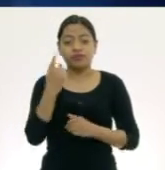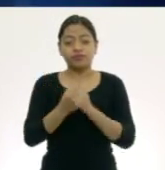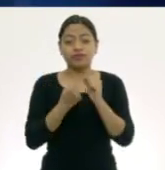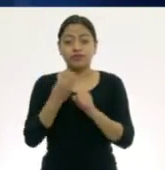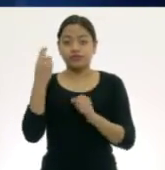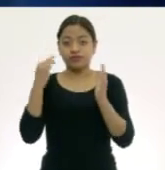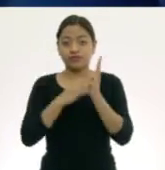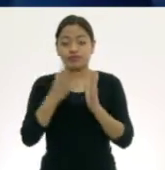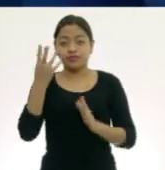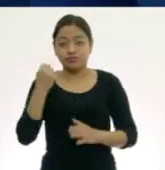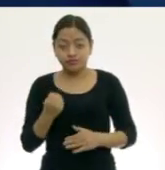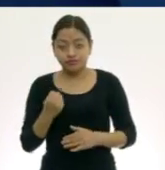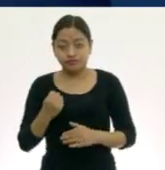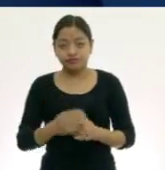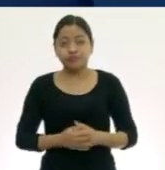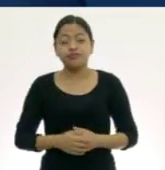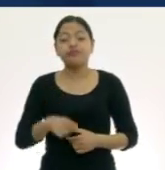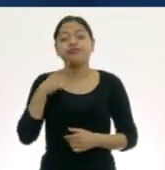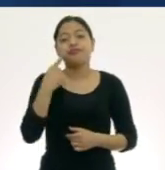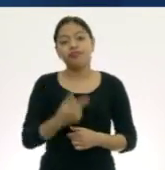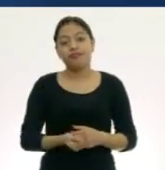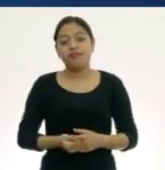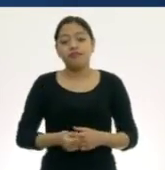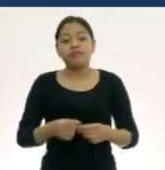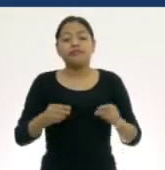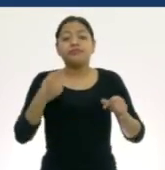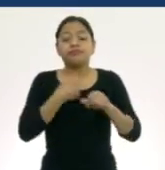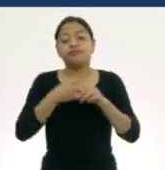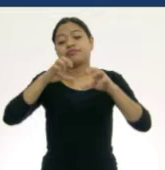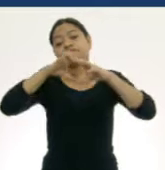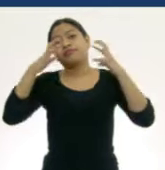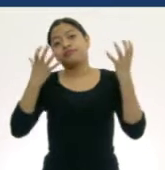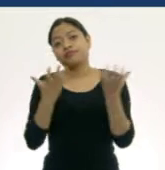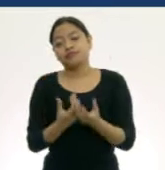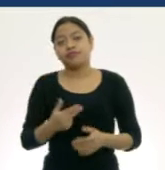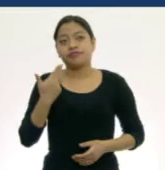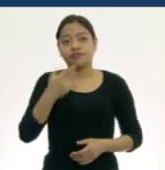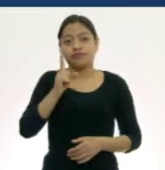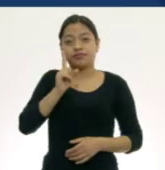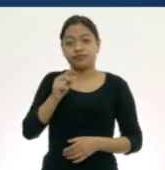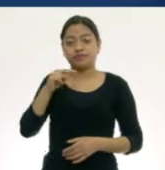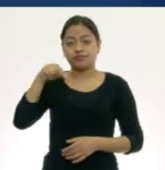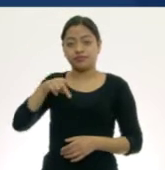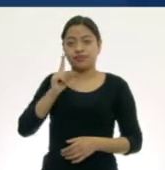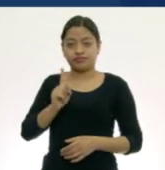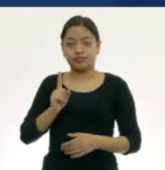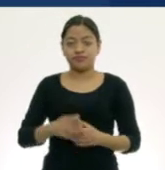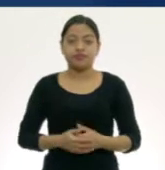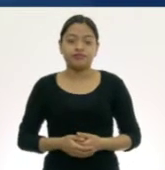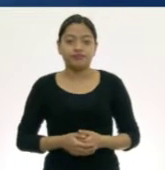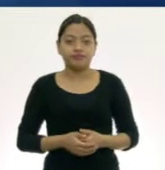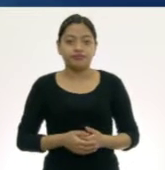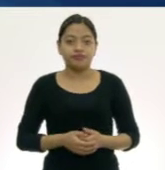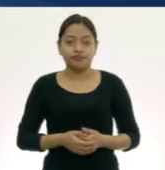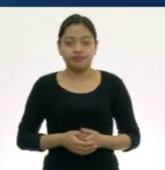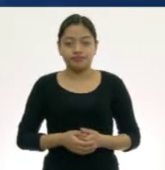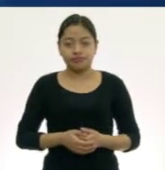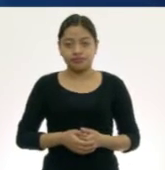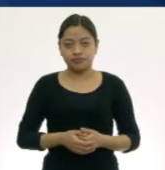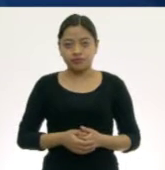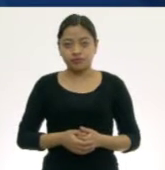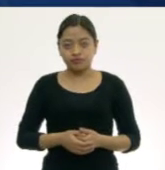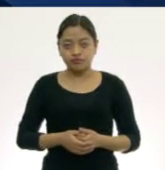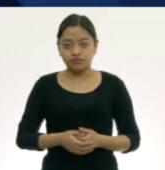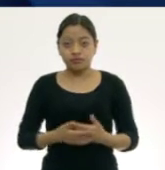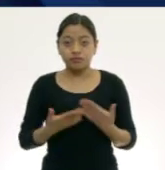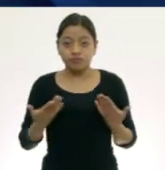se presentó la pandemia por H1N1. Muy bien. Entonces, este sería nuestro primer acontecimiento. Dijimos